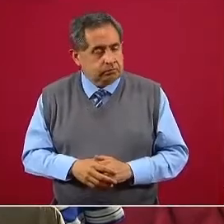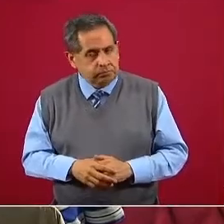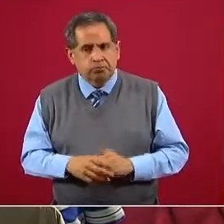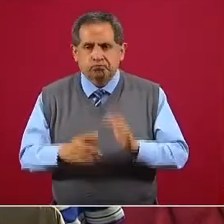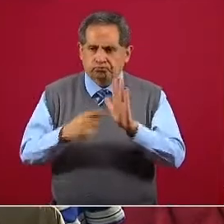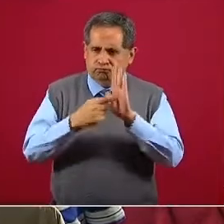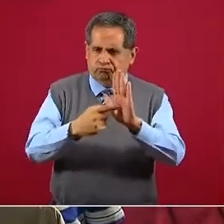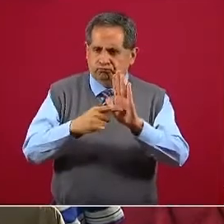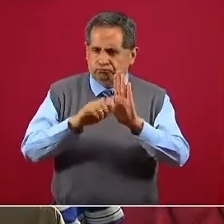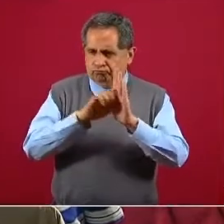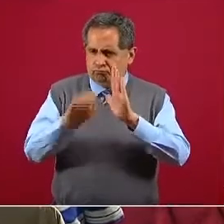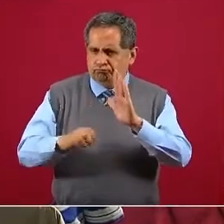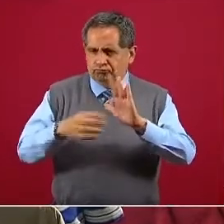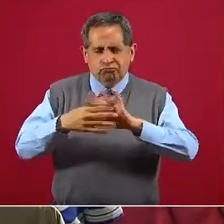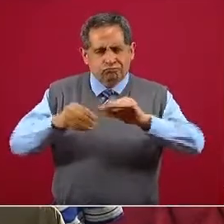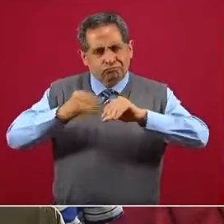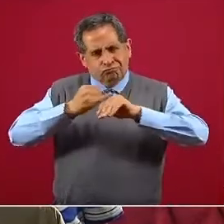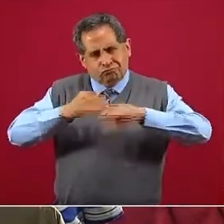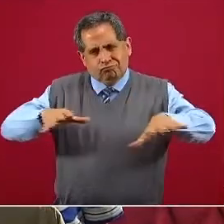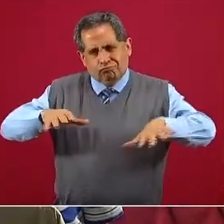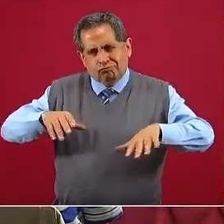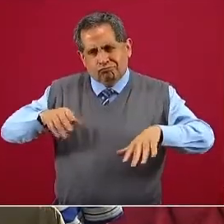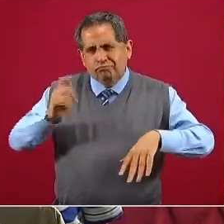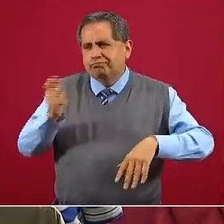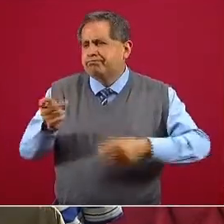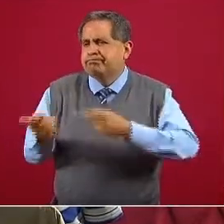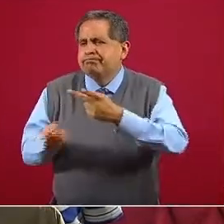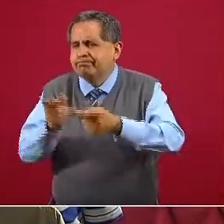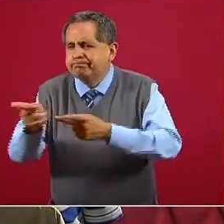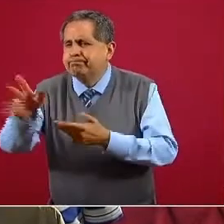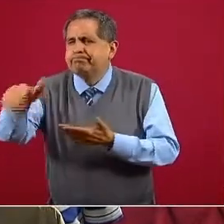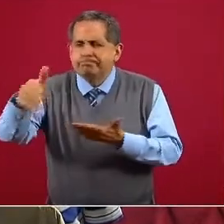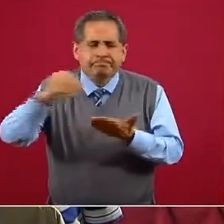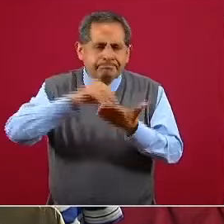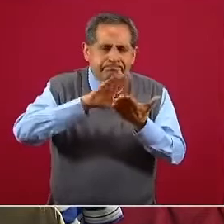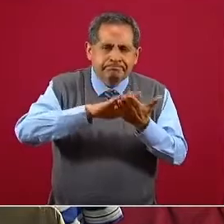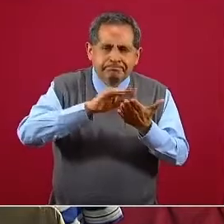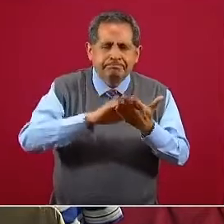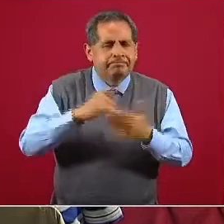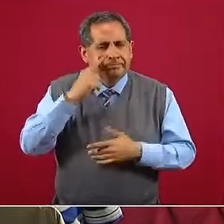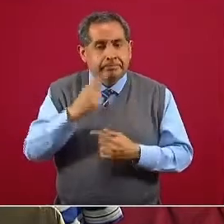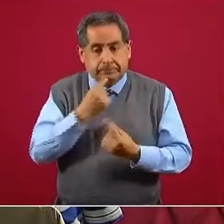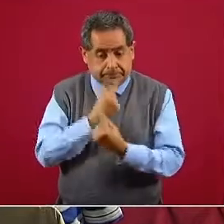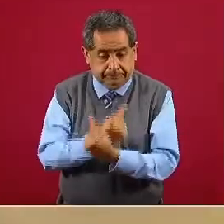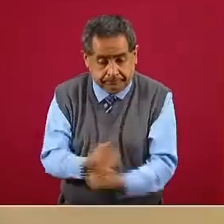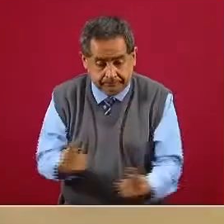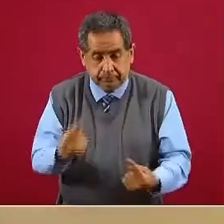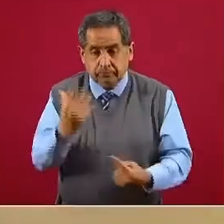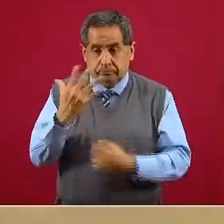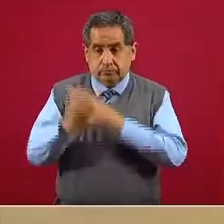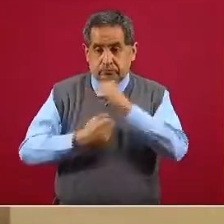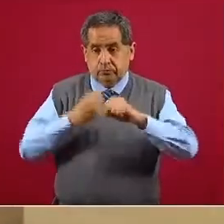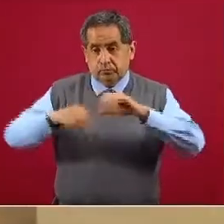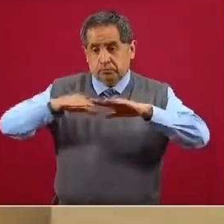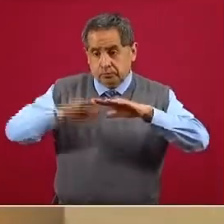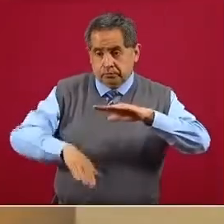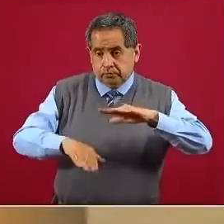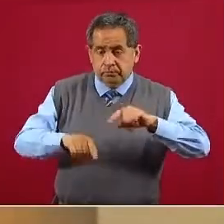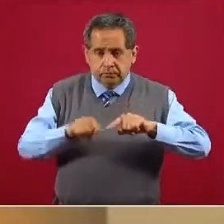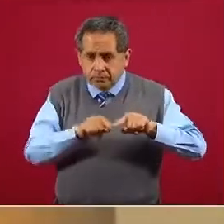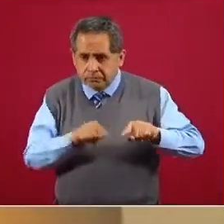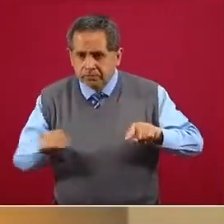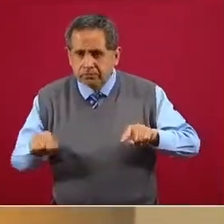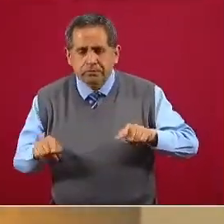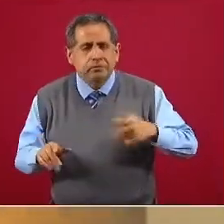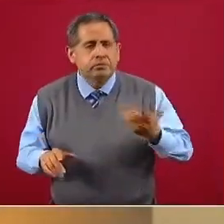Algunos ejemplos de la información que se obtienen de la encuesta, por ejemplo, podemos ver en los niños menores de 5 años, a través